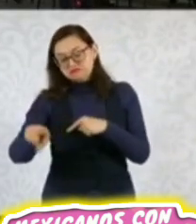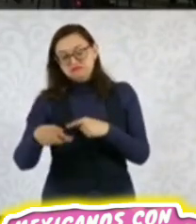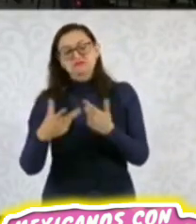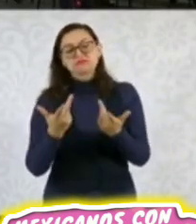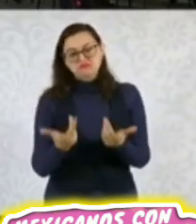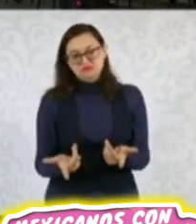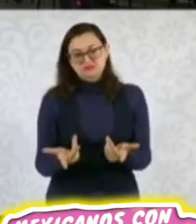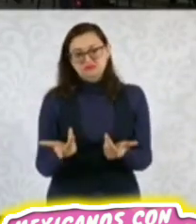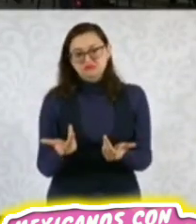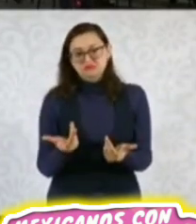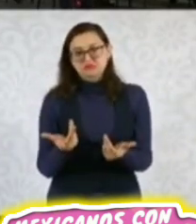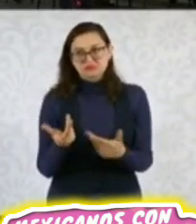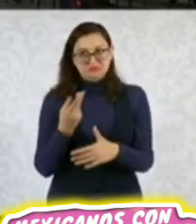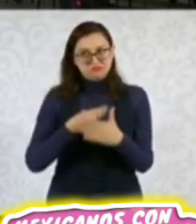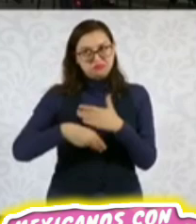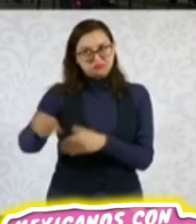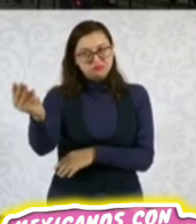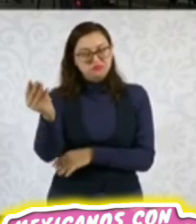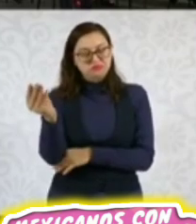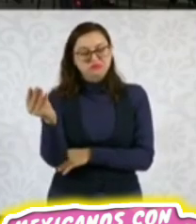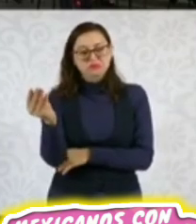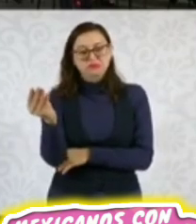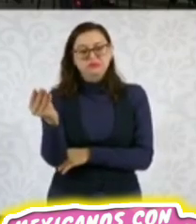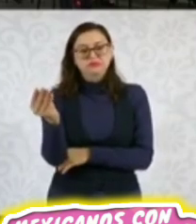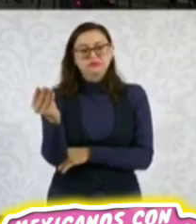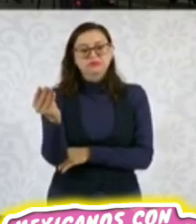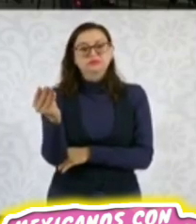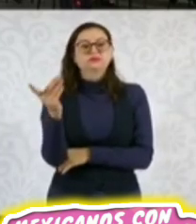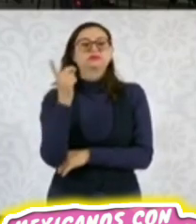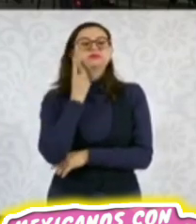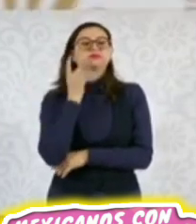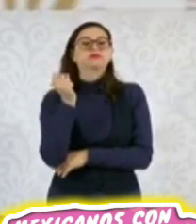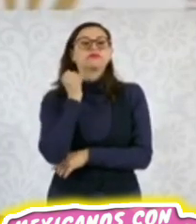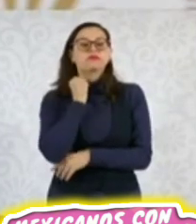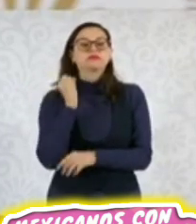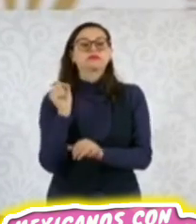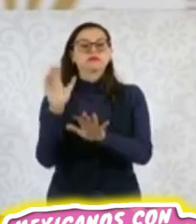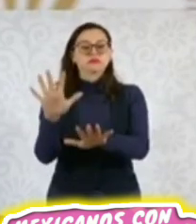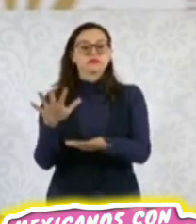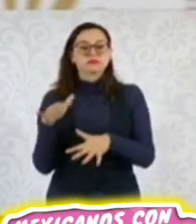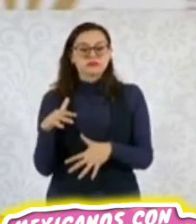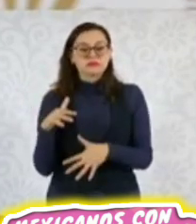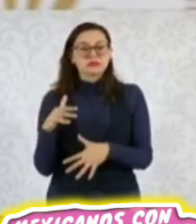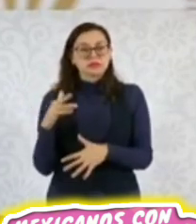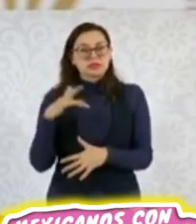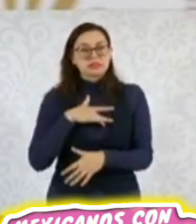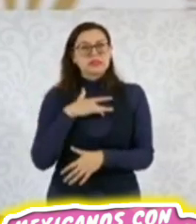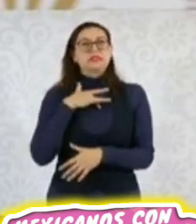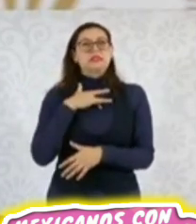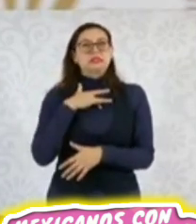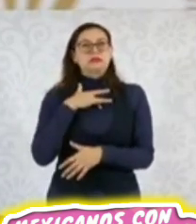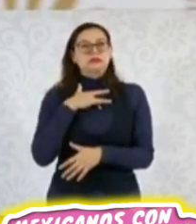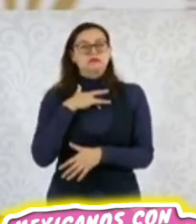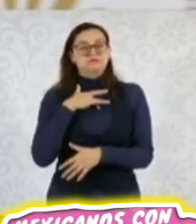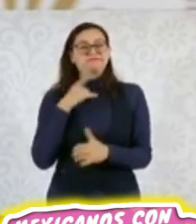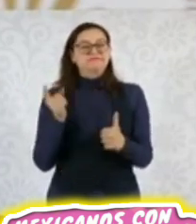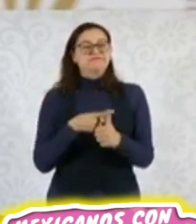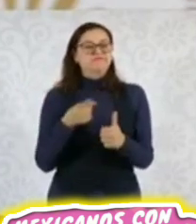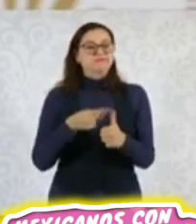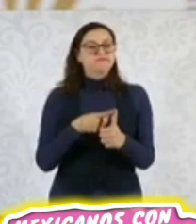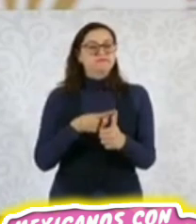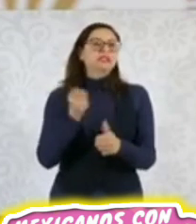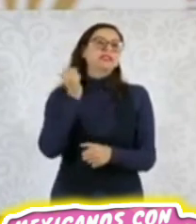entregando al Congreso de la Unión. Lo más seguro es que va a ser Cámara de Origen, la Cámara de